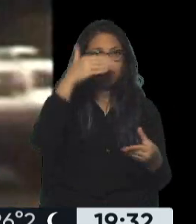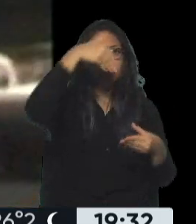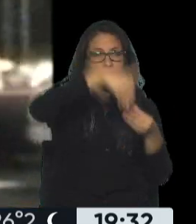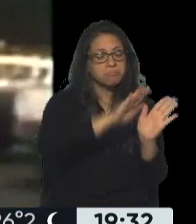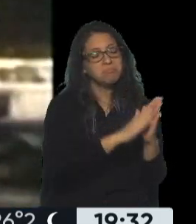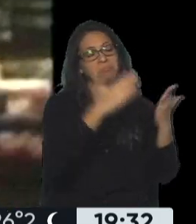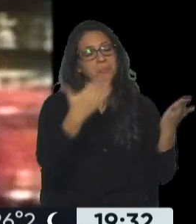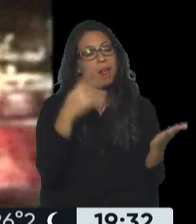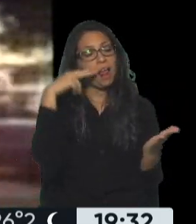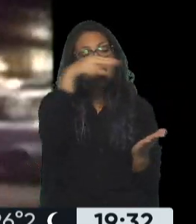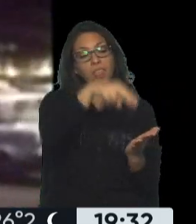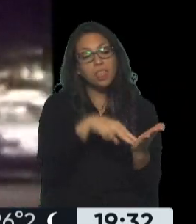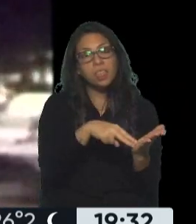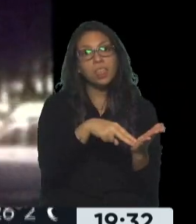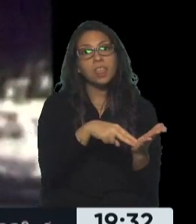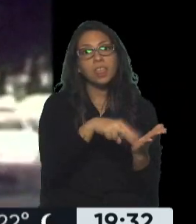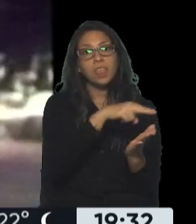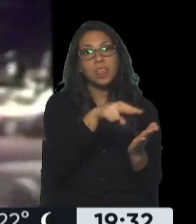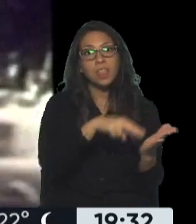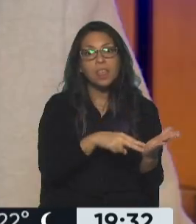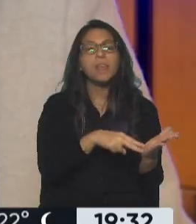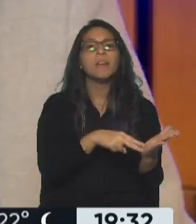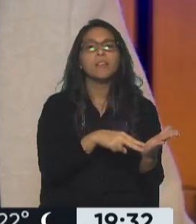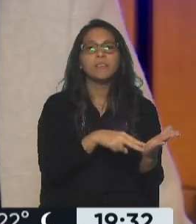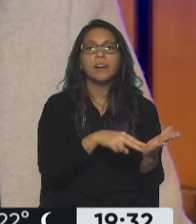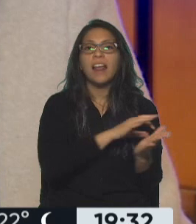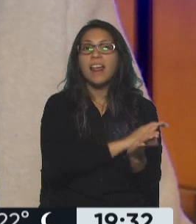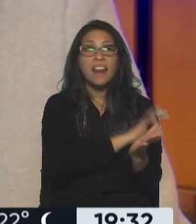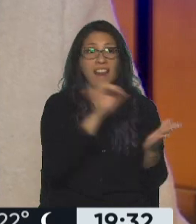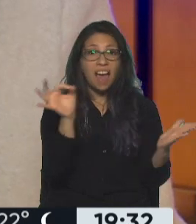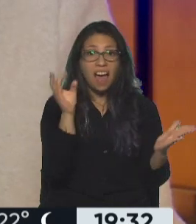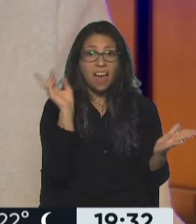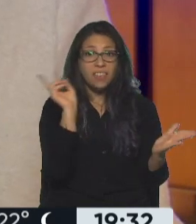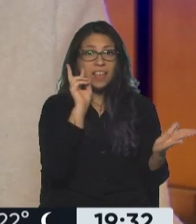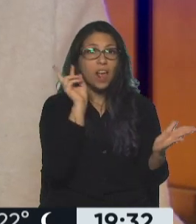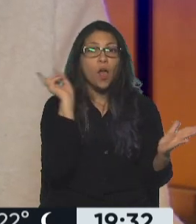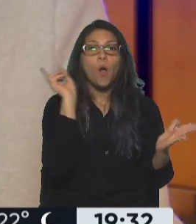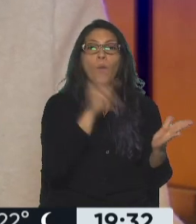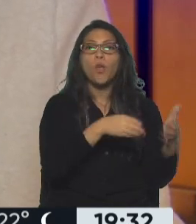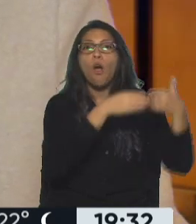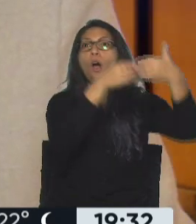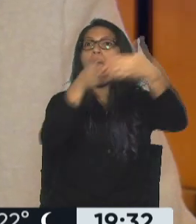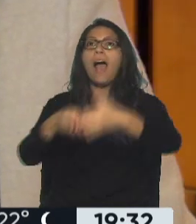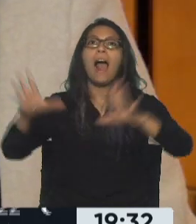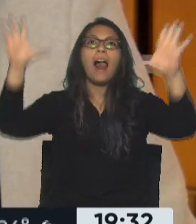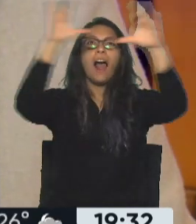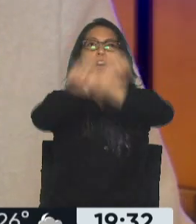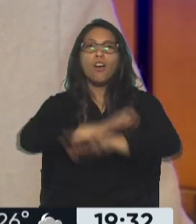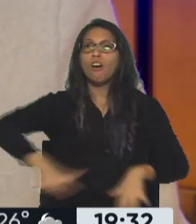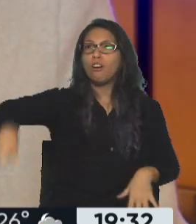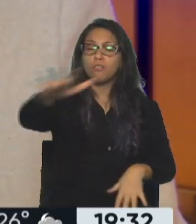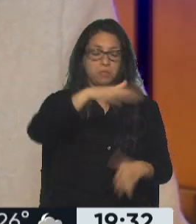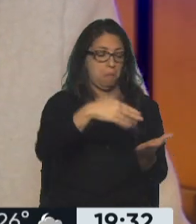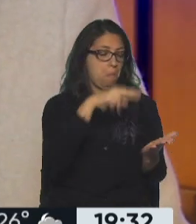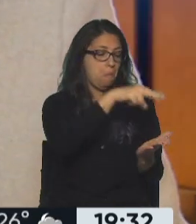lo abro y eran las ruinas circulares nadie lo vio desembarcar en unánime de noche como yo